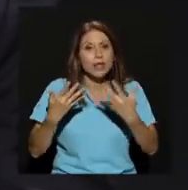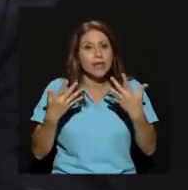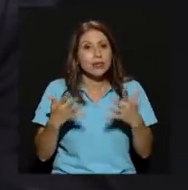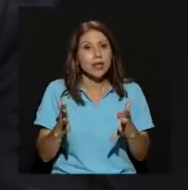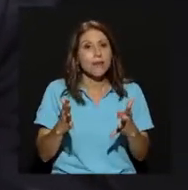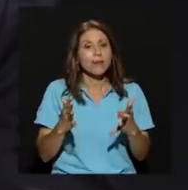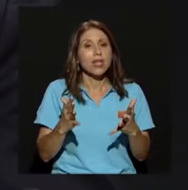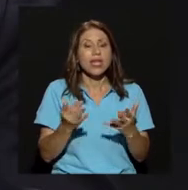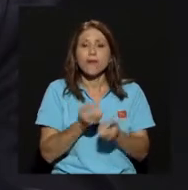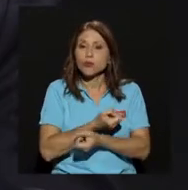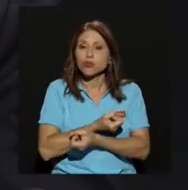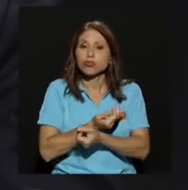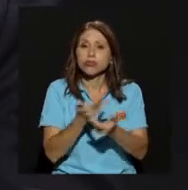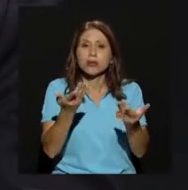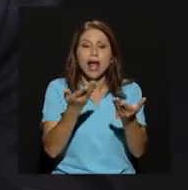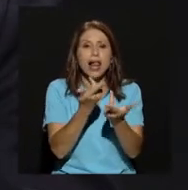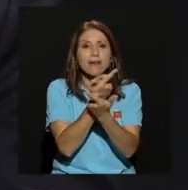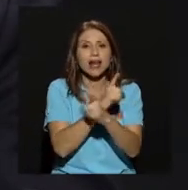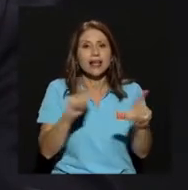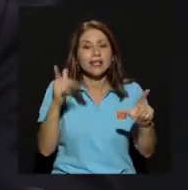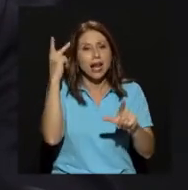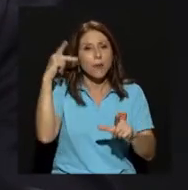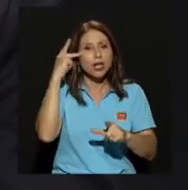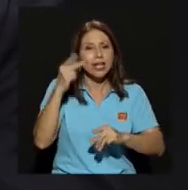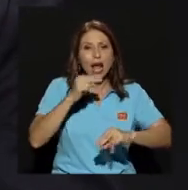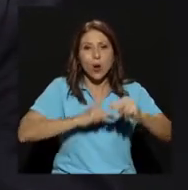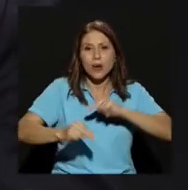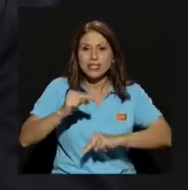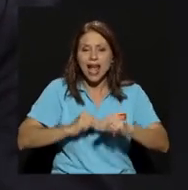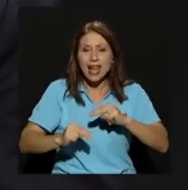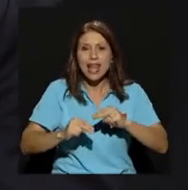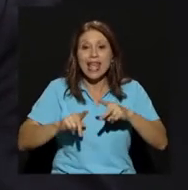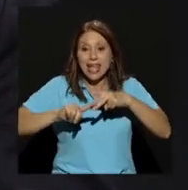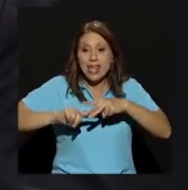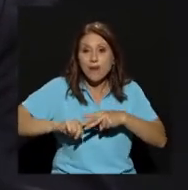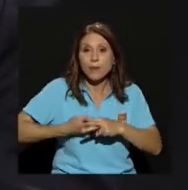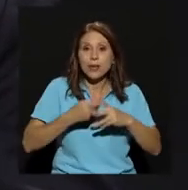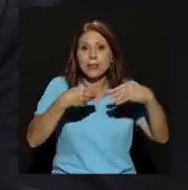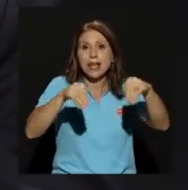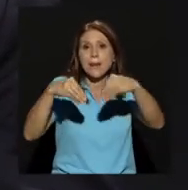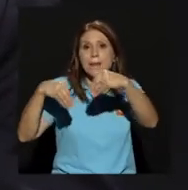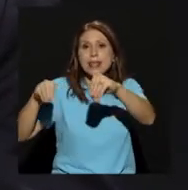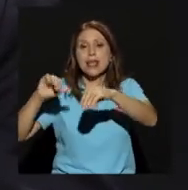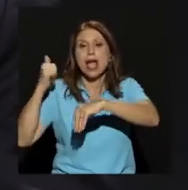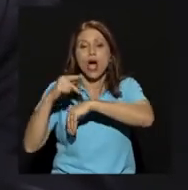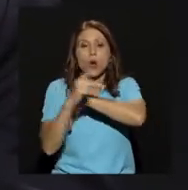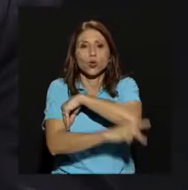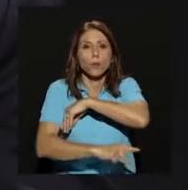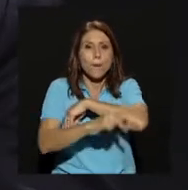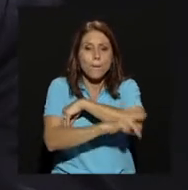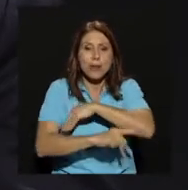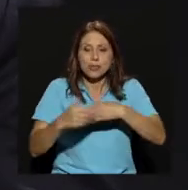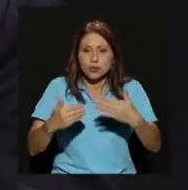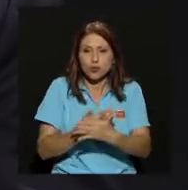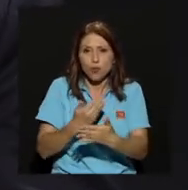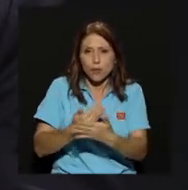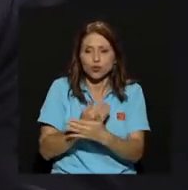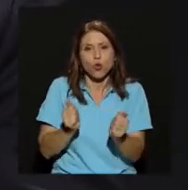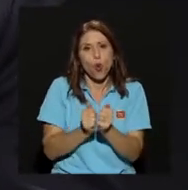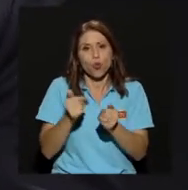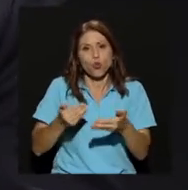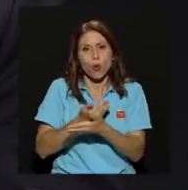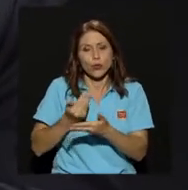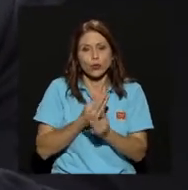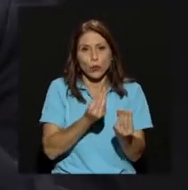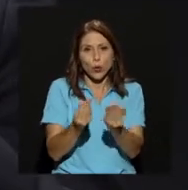la política comercial e íbamos a empezar a exportar a nuevos mercados y a nuevos y nuevos productos